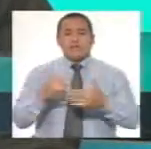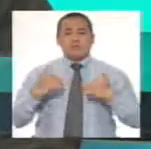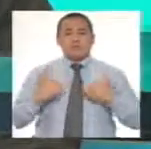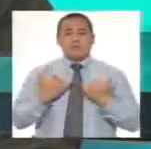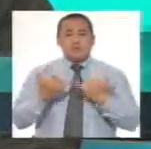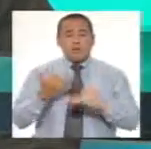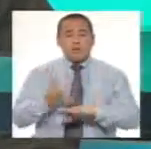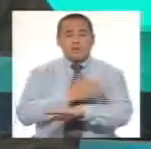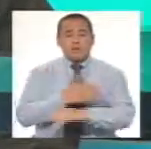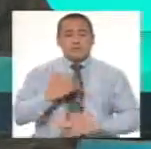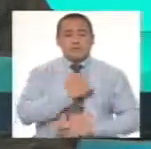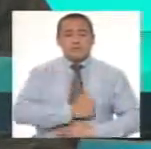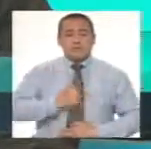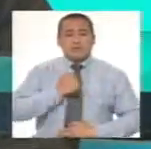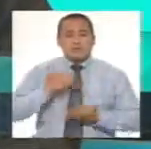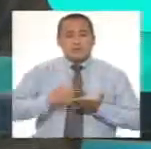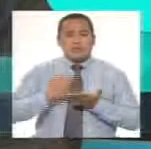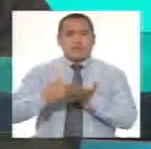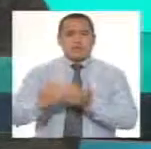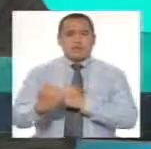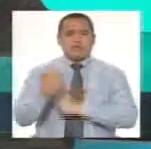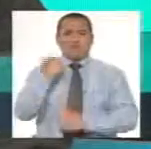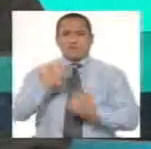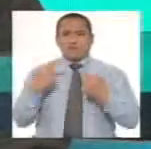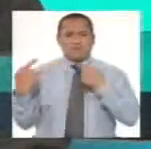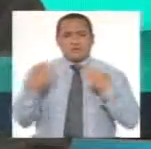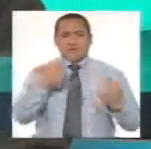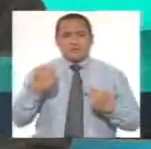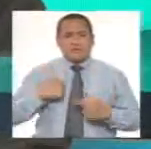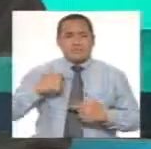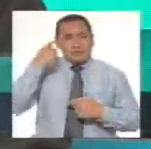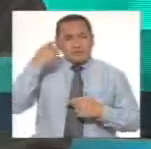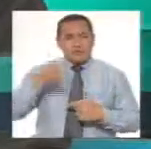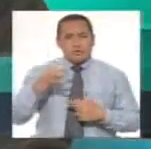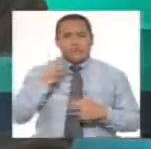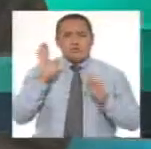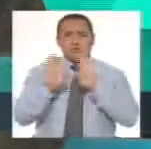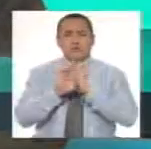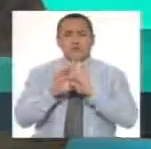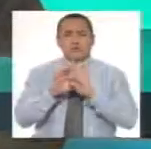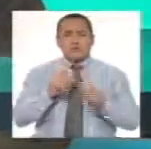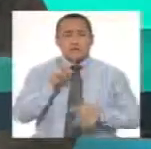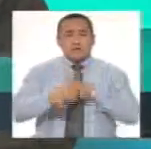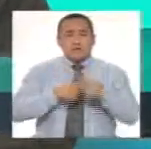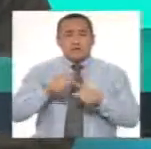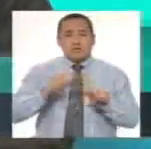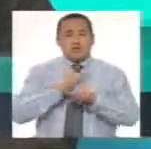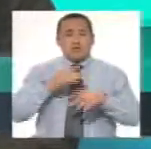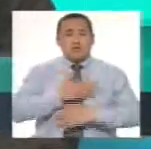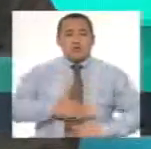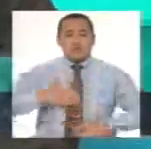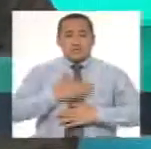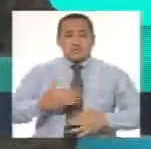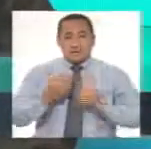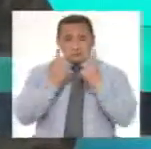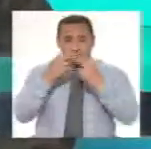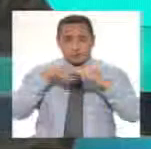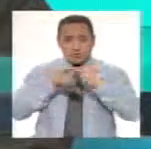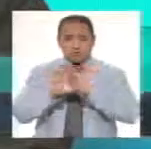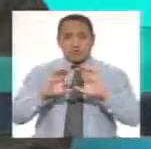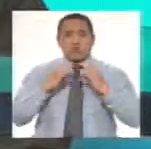tenido lastimosamente un debate muy subido de tono. Creo que la gente no está contenta con lo que ha pasado hoy día en el